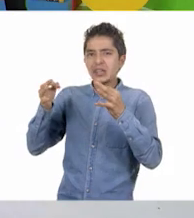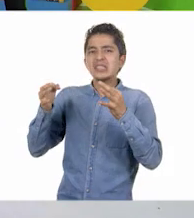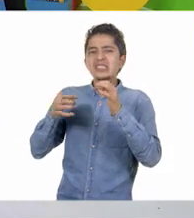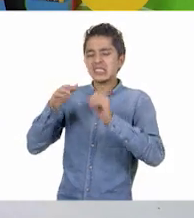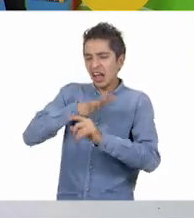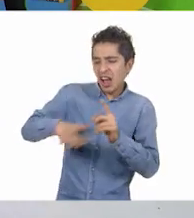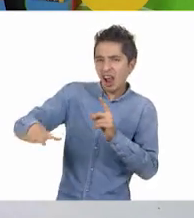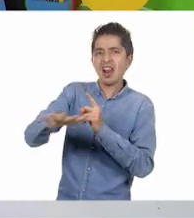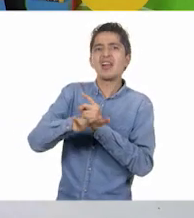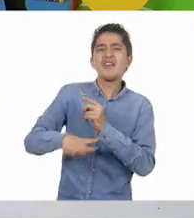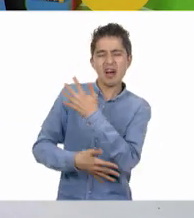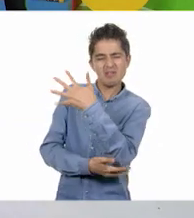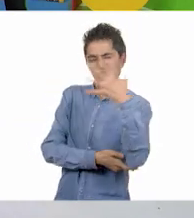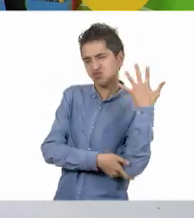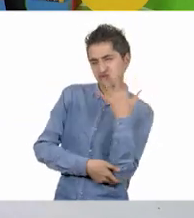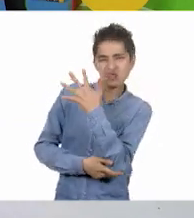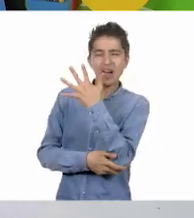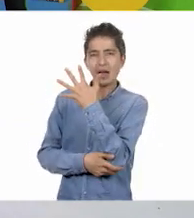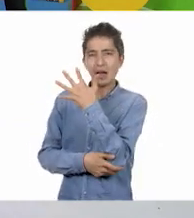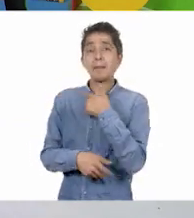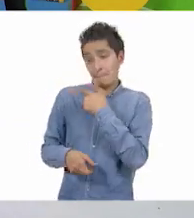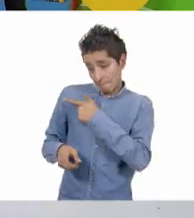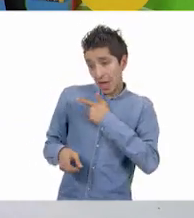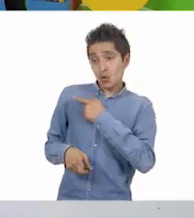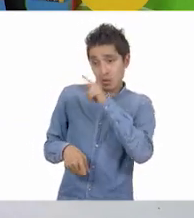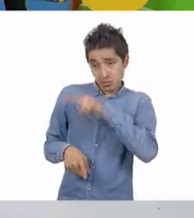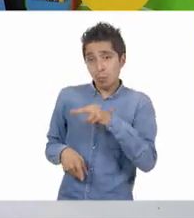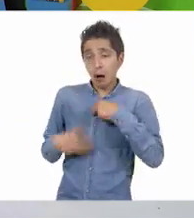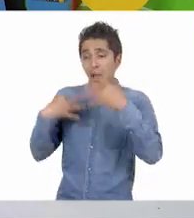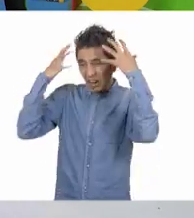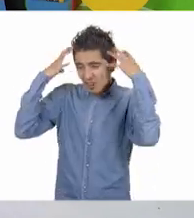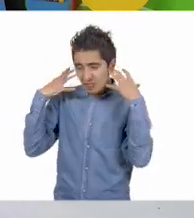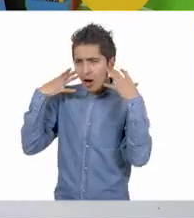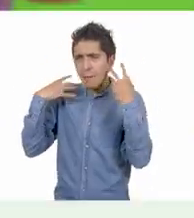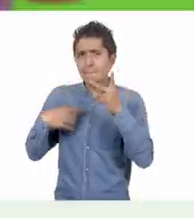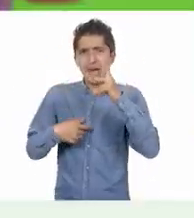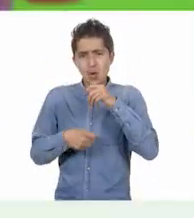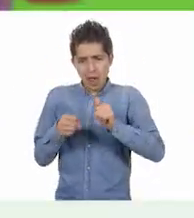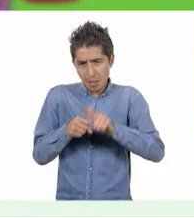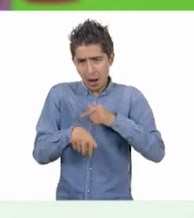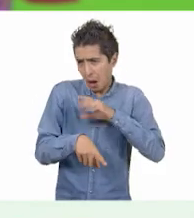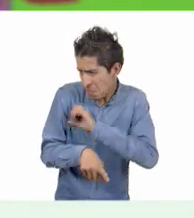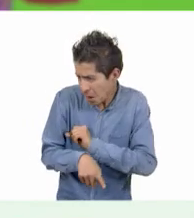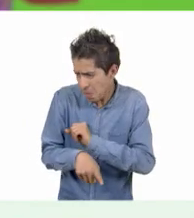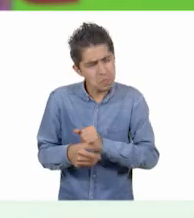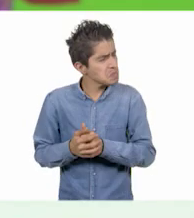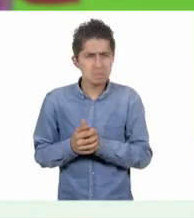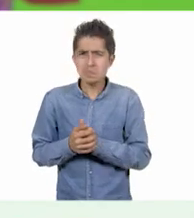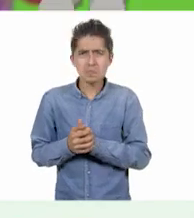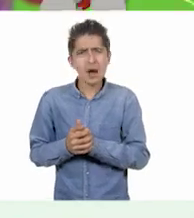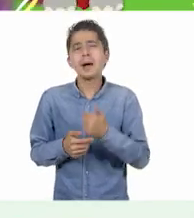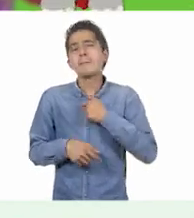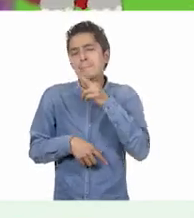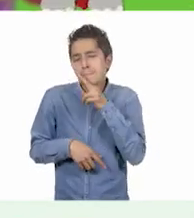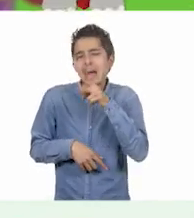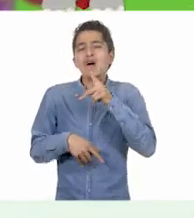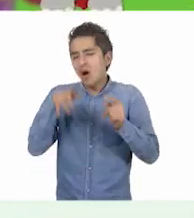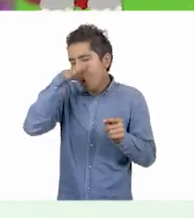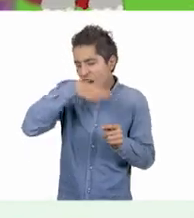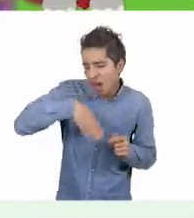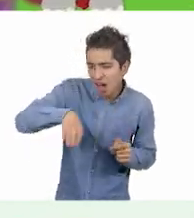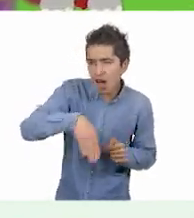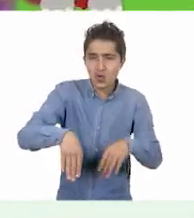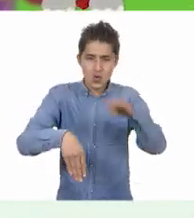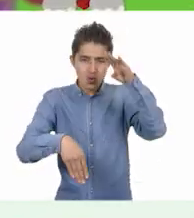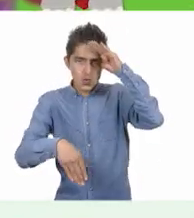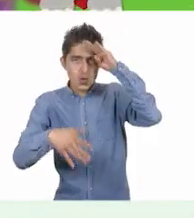me gusta mucho su melena, pero eso no lo hace mi animal favorito. Para Para mí el mejor es el elefante, porque es más